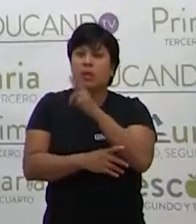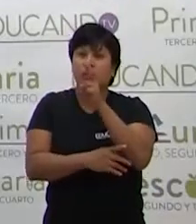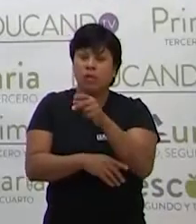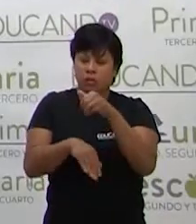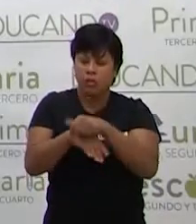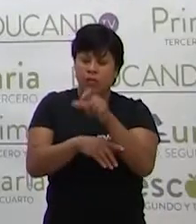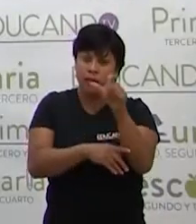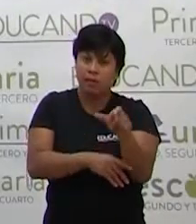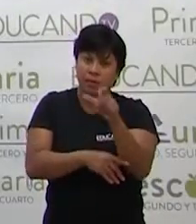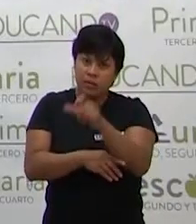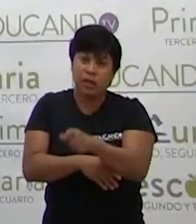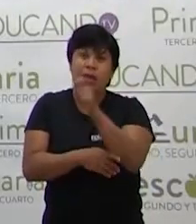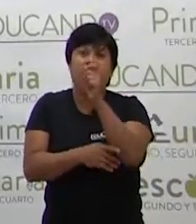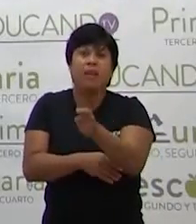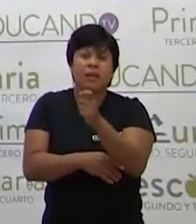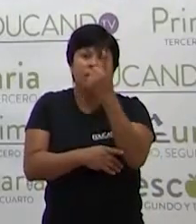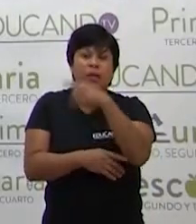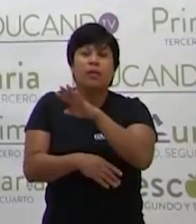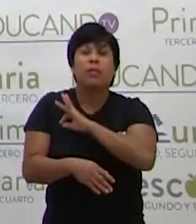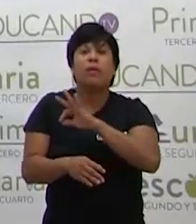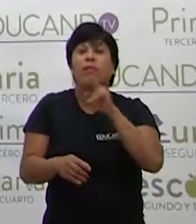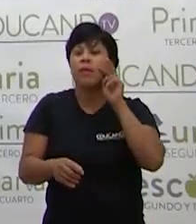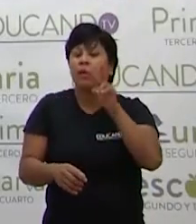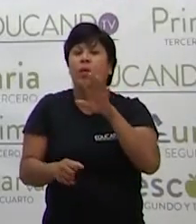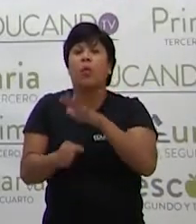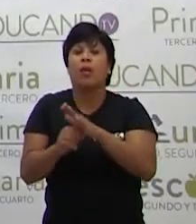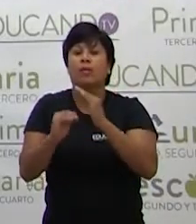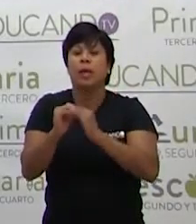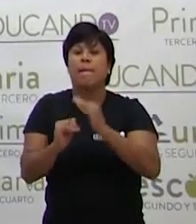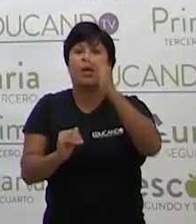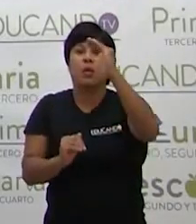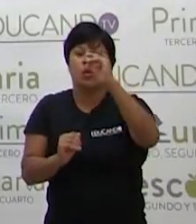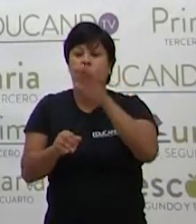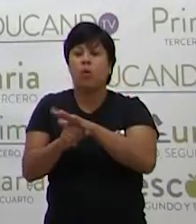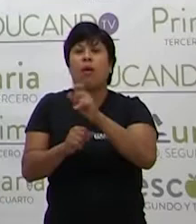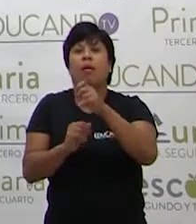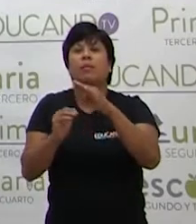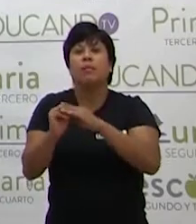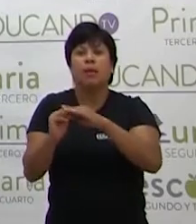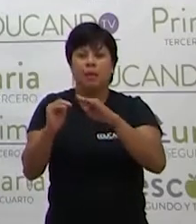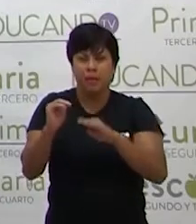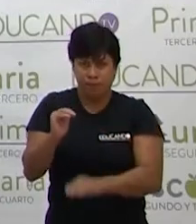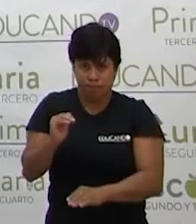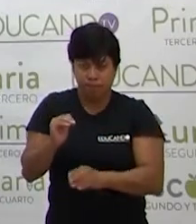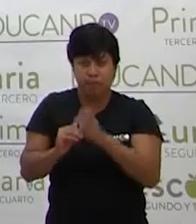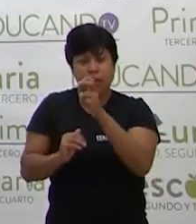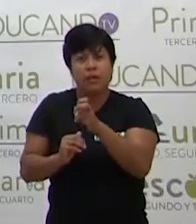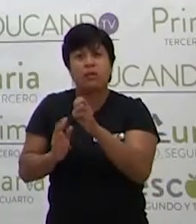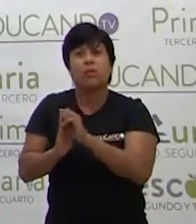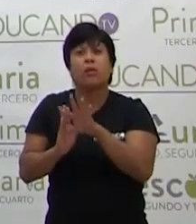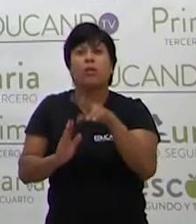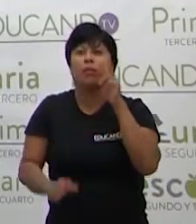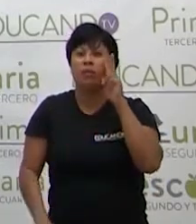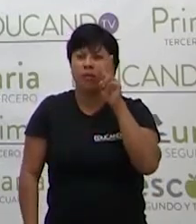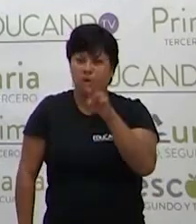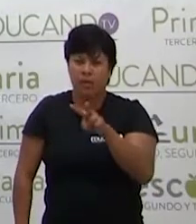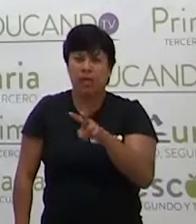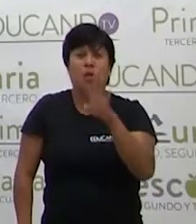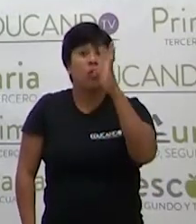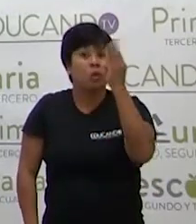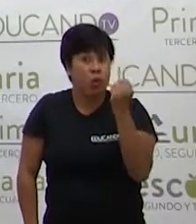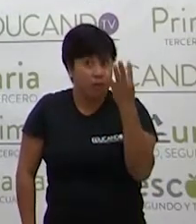números determina cuál es mayor y cuál es menor. En este caso observa,